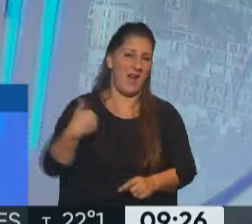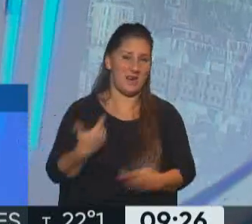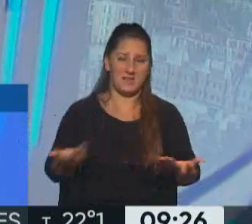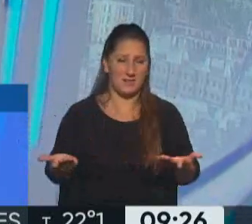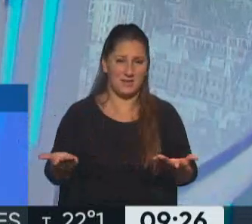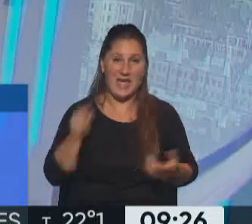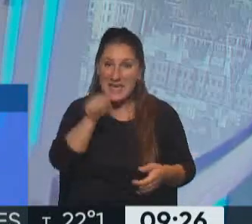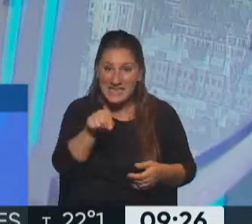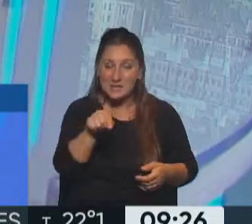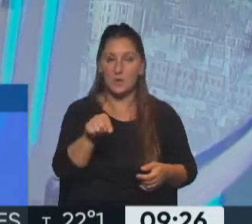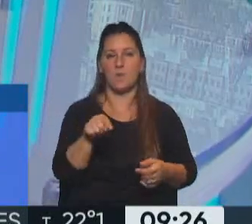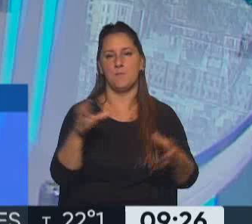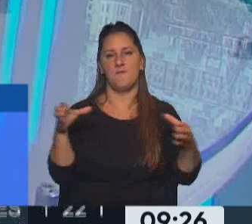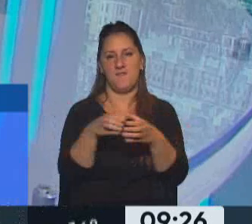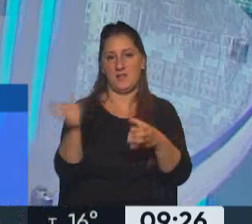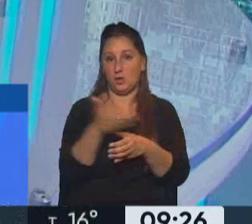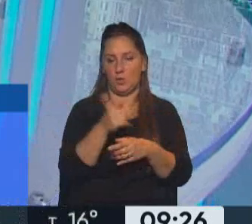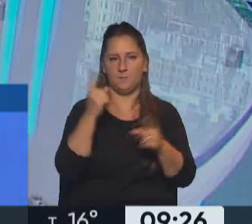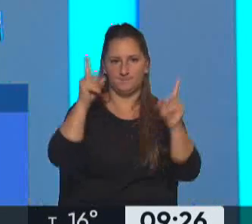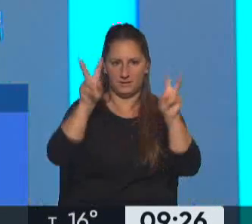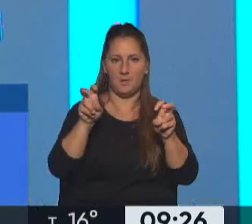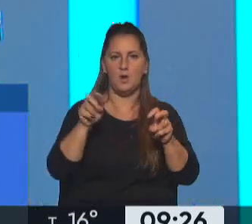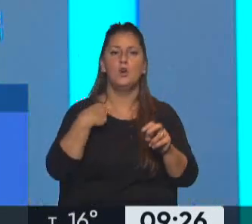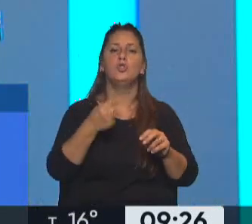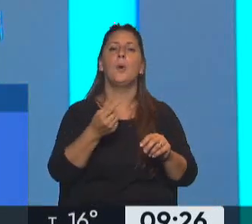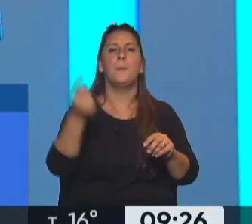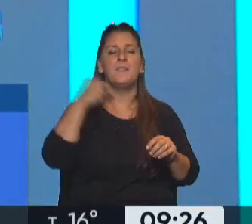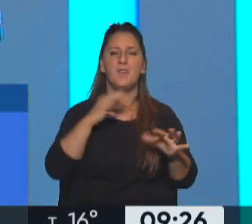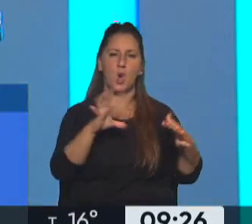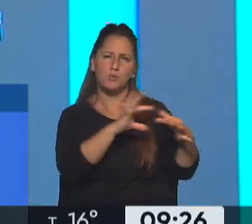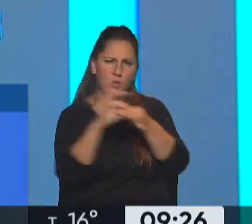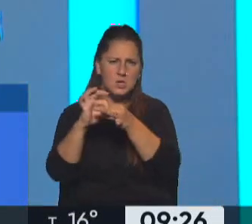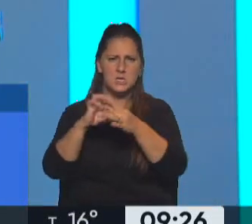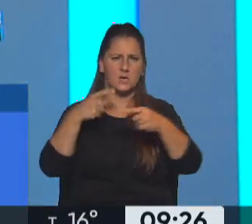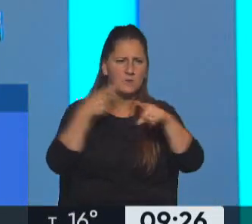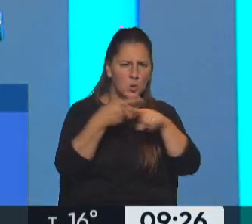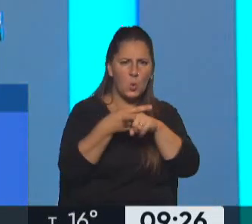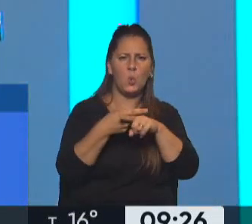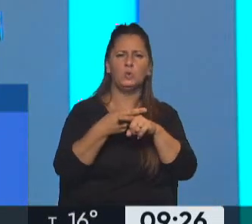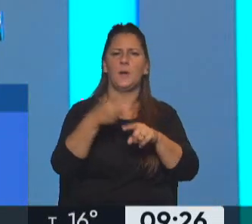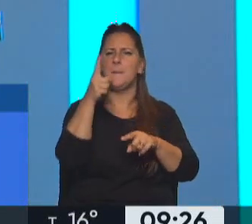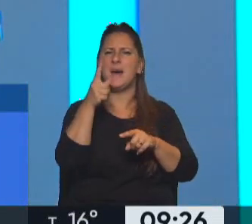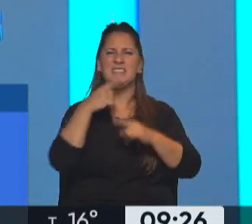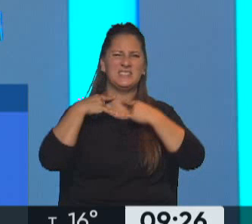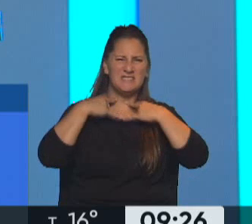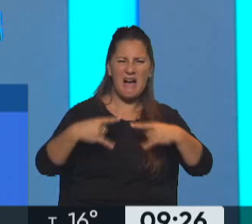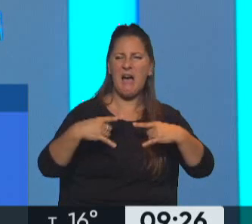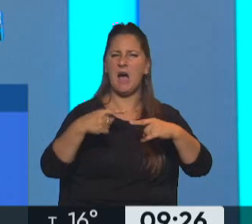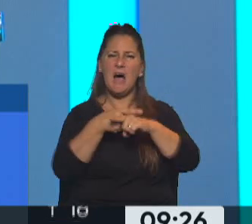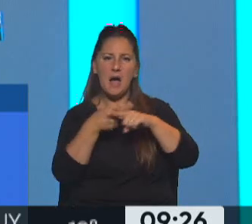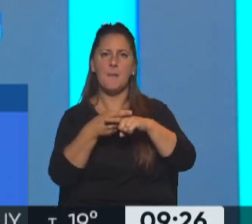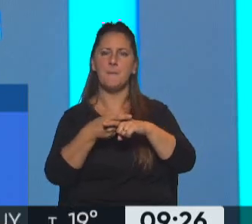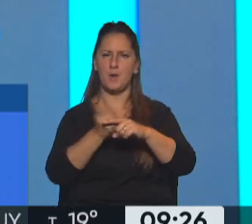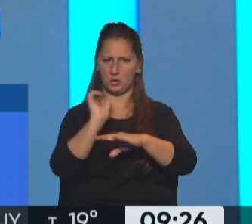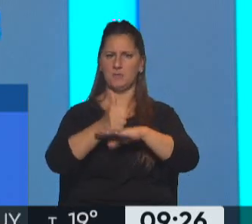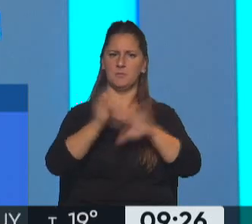lo que se está poniendo en discusión en el Frente de Todos. Yo prefiero una coalición vibrante, que discuta, aunque a veces parece que se discuta a los gritos, pero que esté a